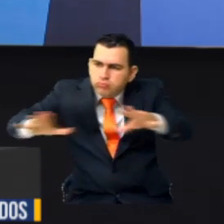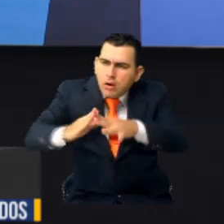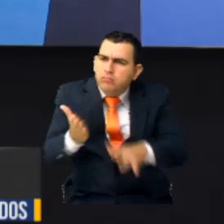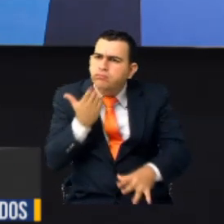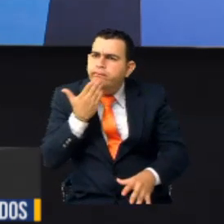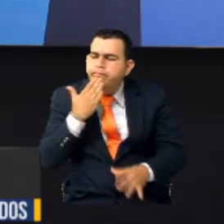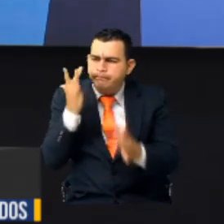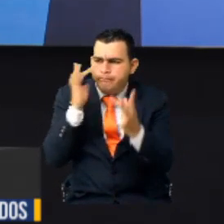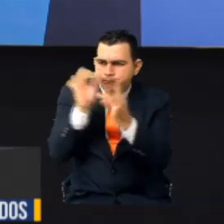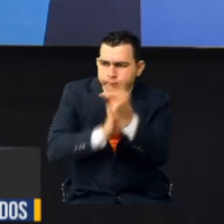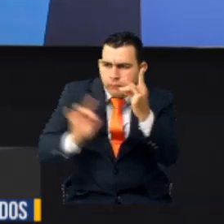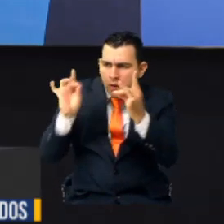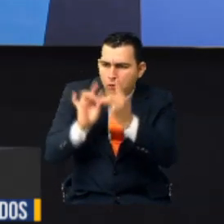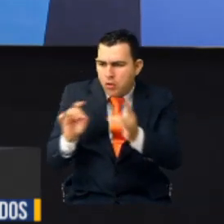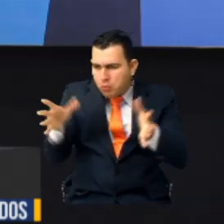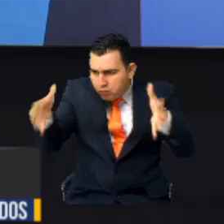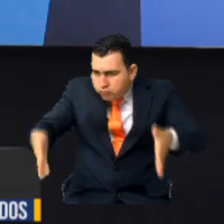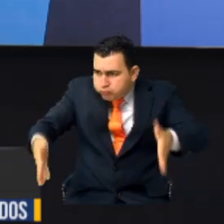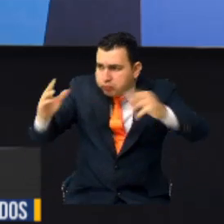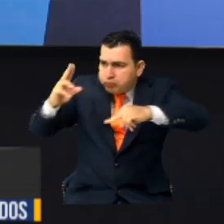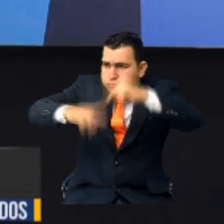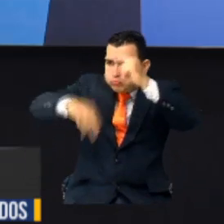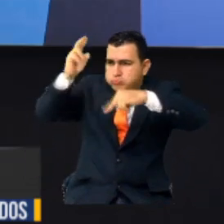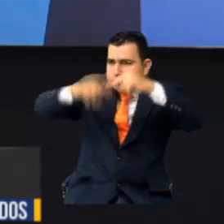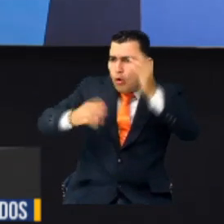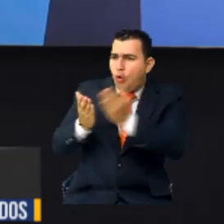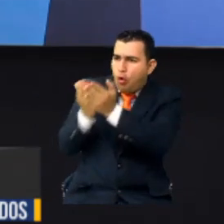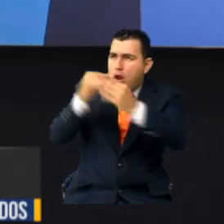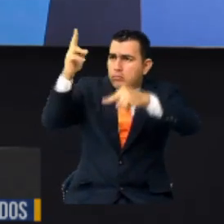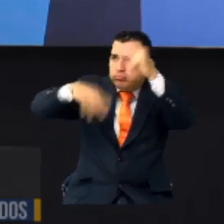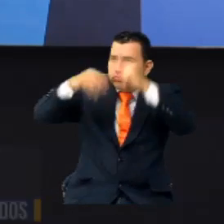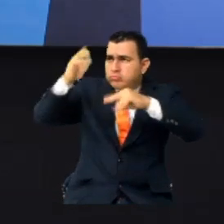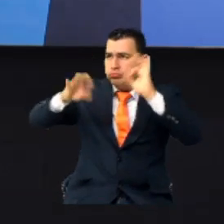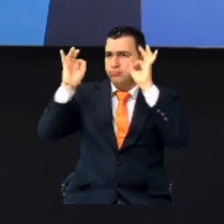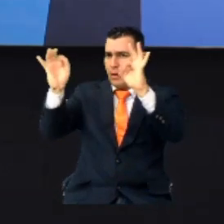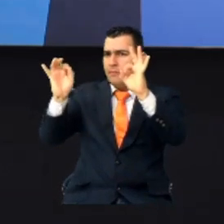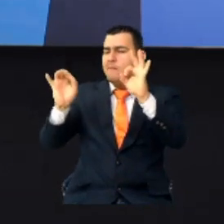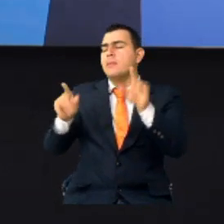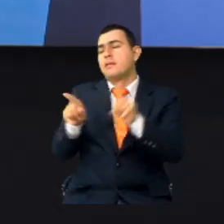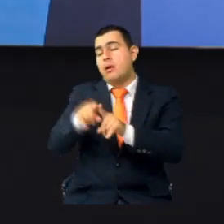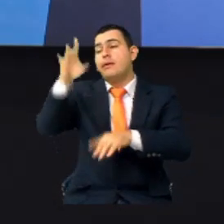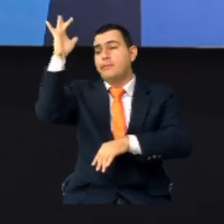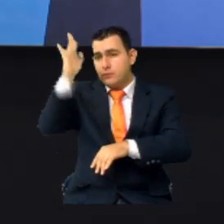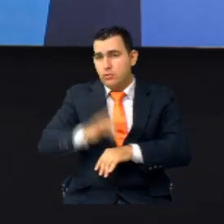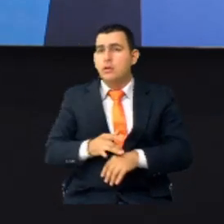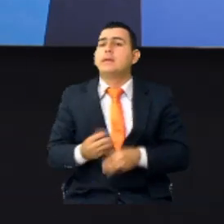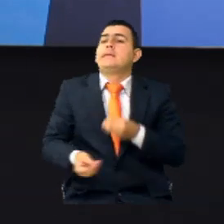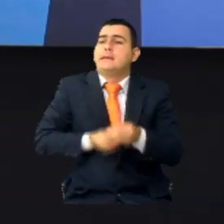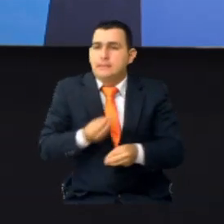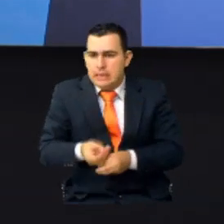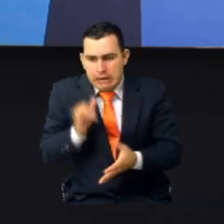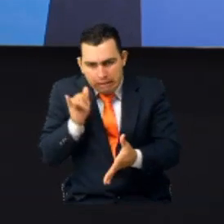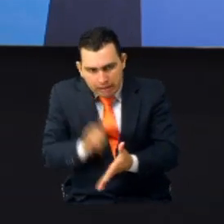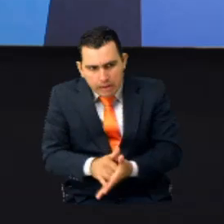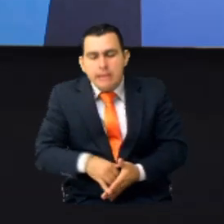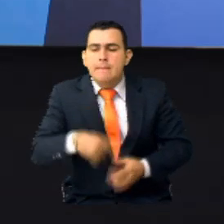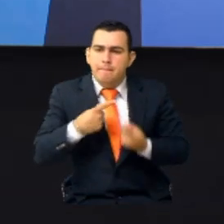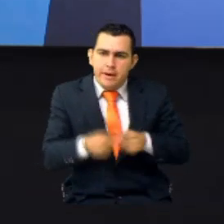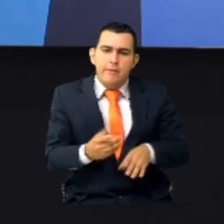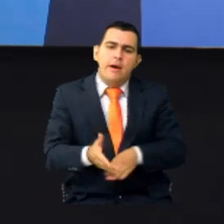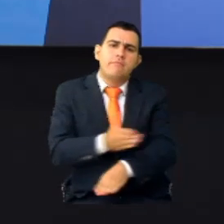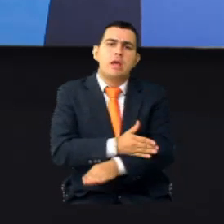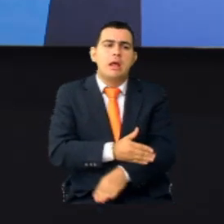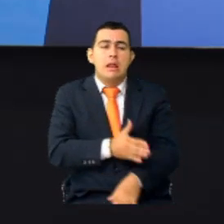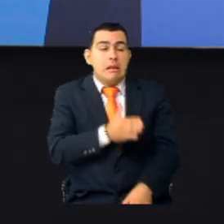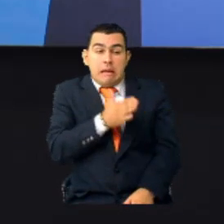para que podamos hacer esta gran infraestructura que queremos hacer en todo el tema agropecuario. Pero es una batalla legal que, por supuesto, estaremos dispuestos a dar, pero si no, buscaremos